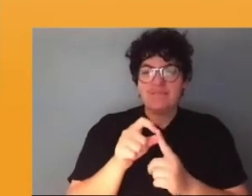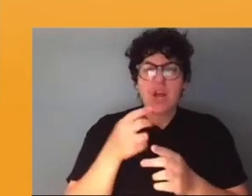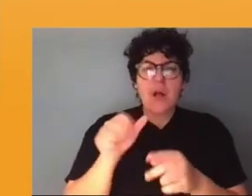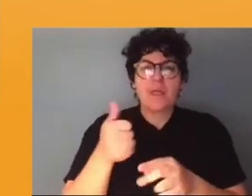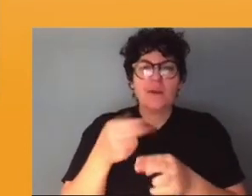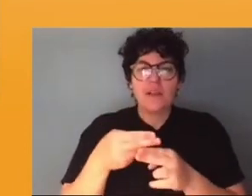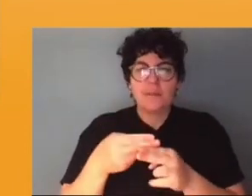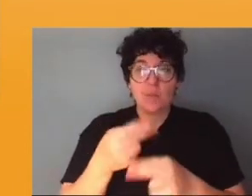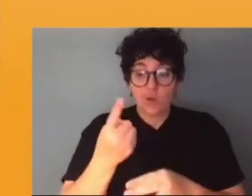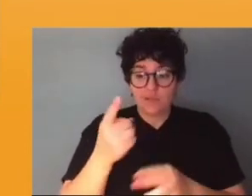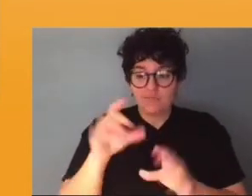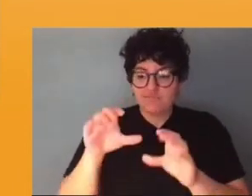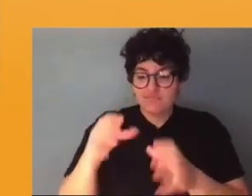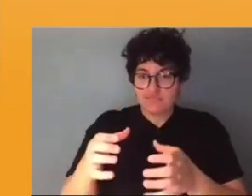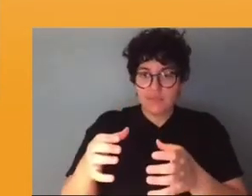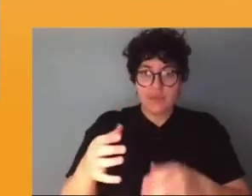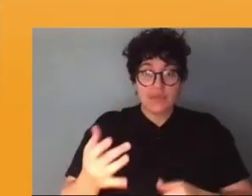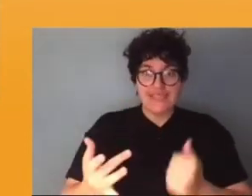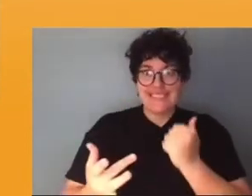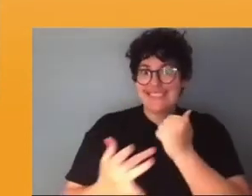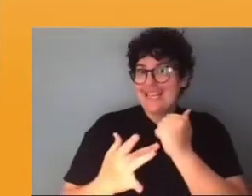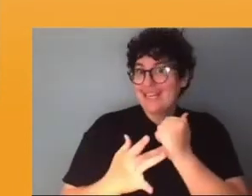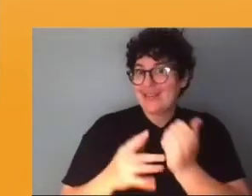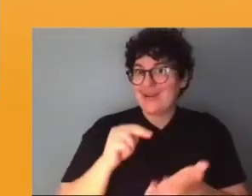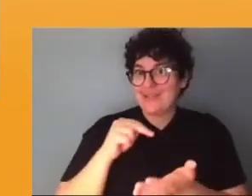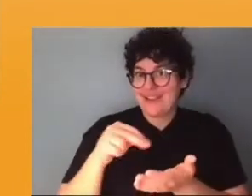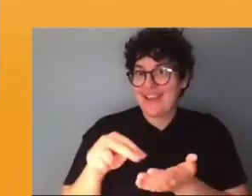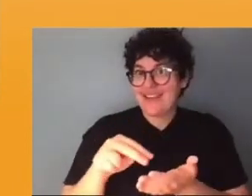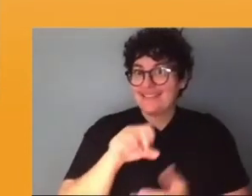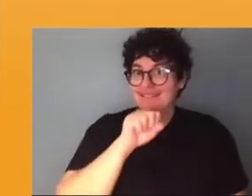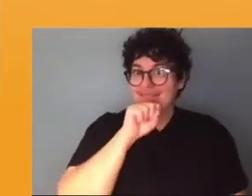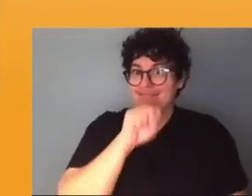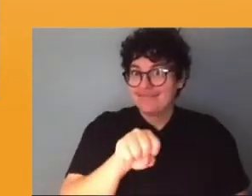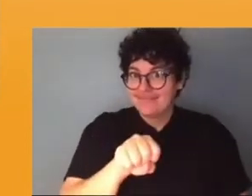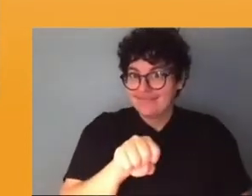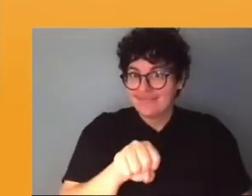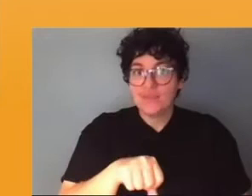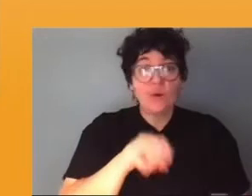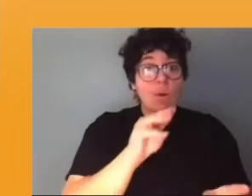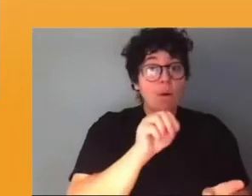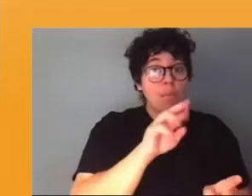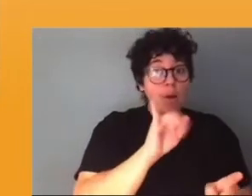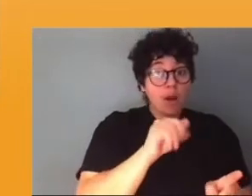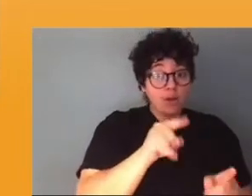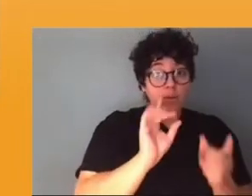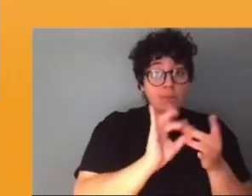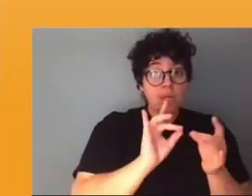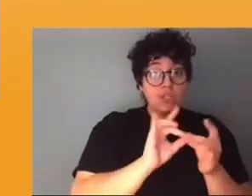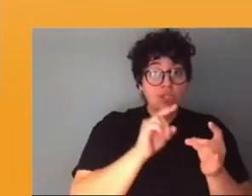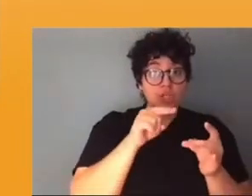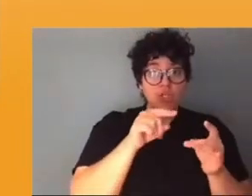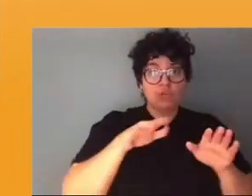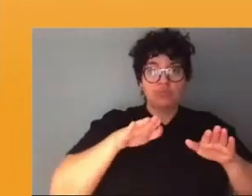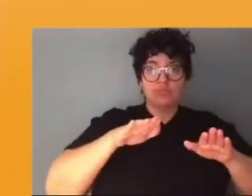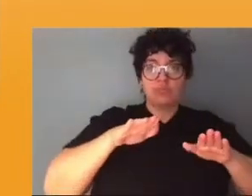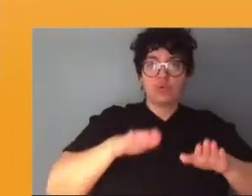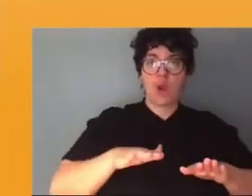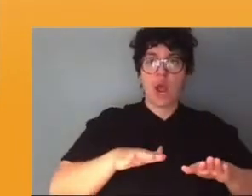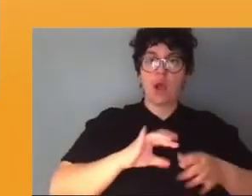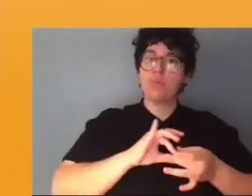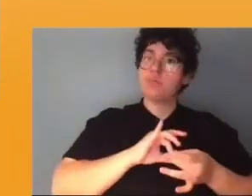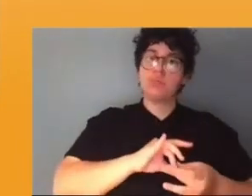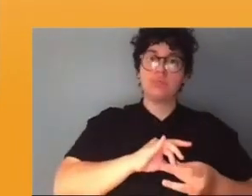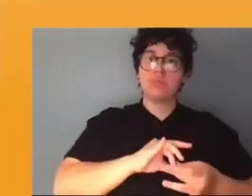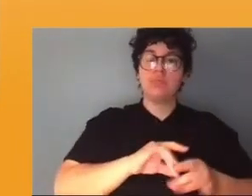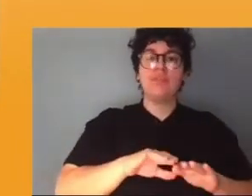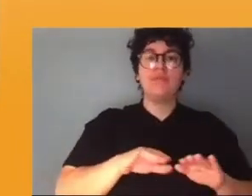Entonces, yo sé que Mari estaba mencionando cómo te tienes que centrar, te enraizas en el suelo para poder estar